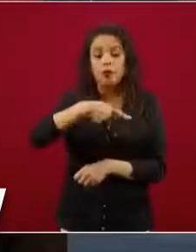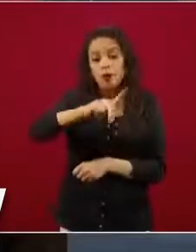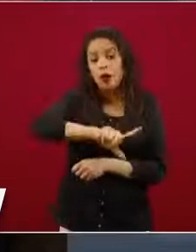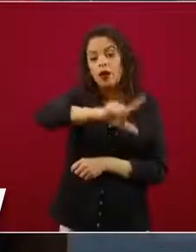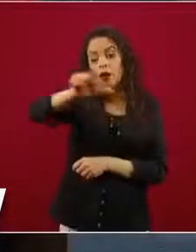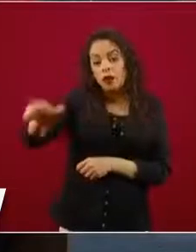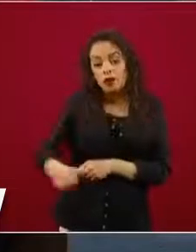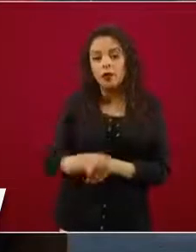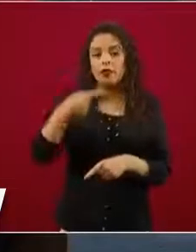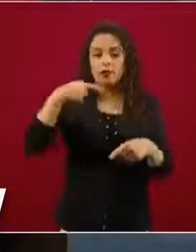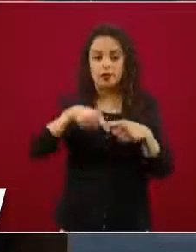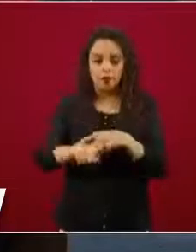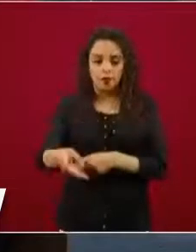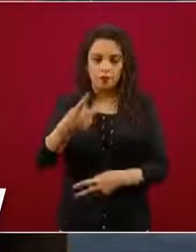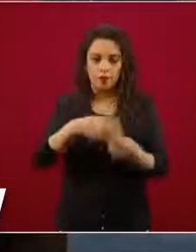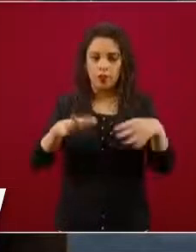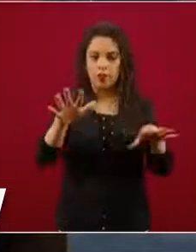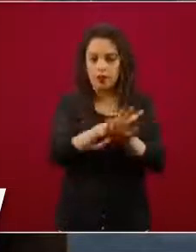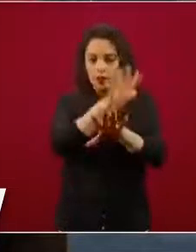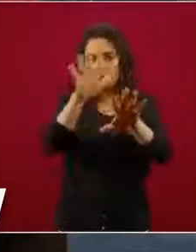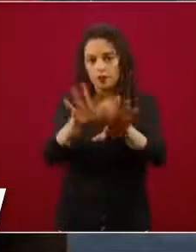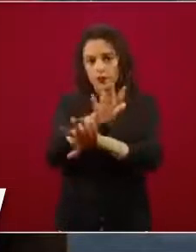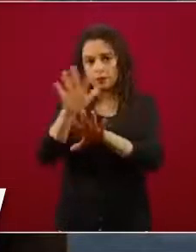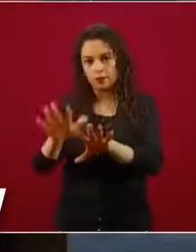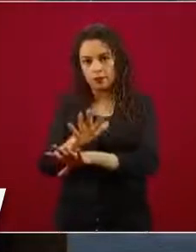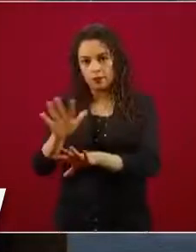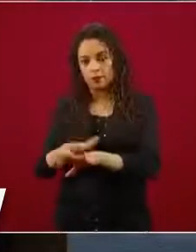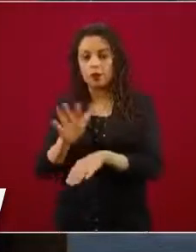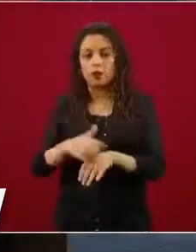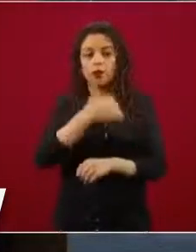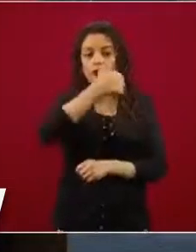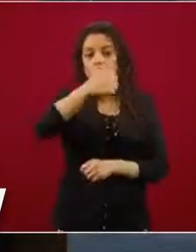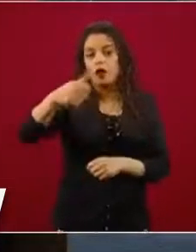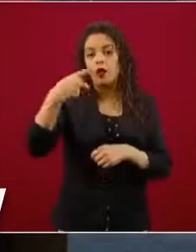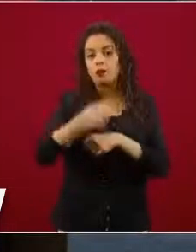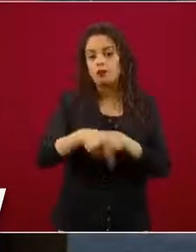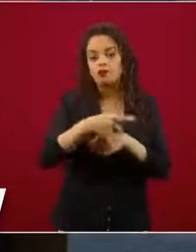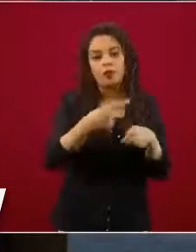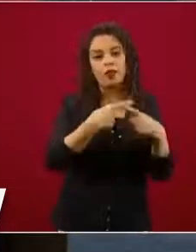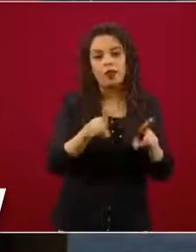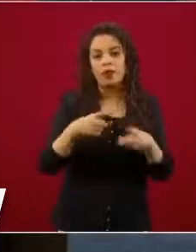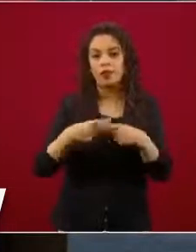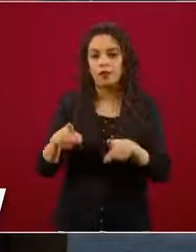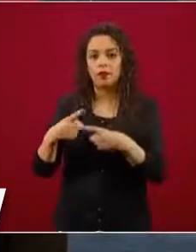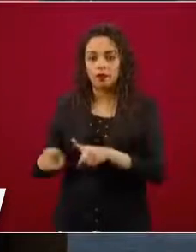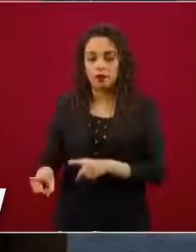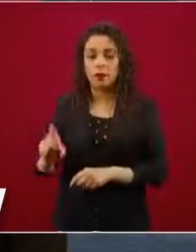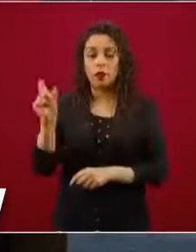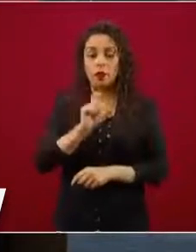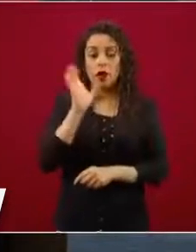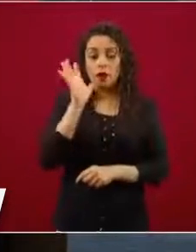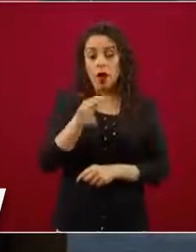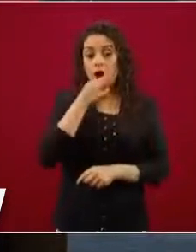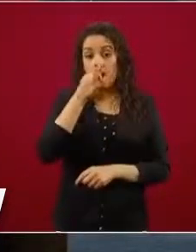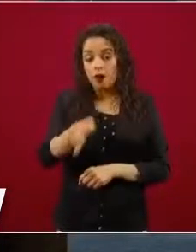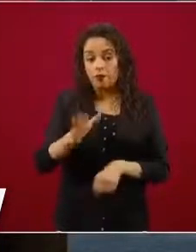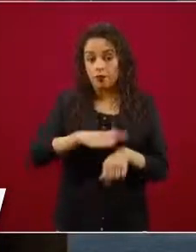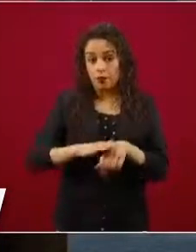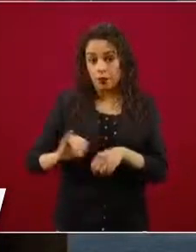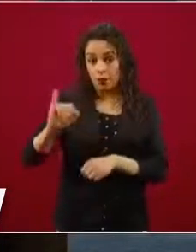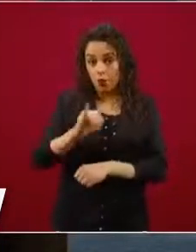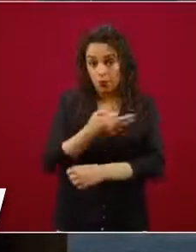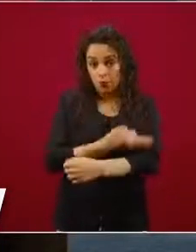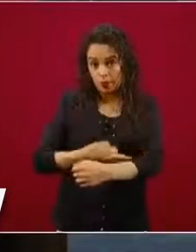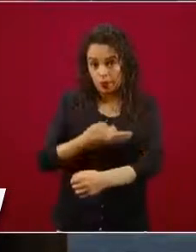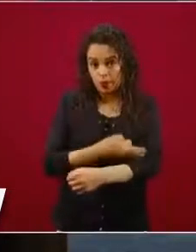cambios importantes porque cambiará la condición de riesgo. Y finalmente, una vez anunciado, los jueves por la tarde, entra